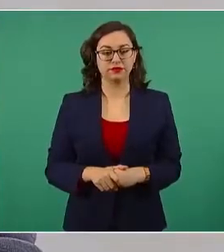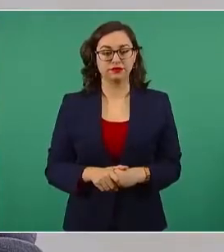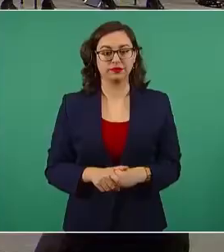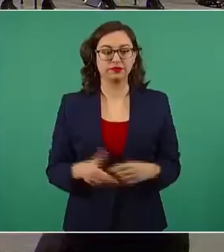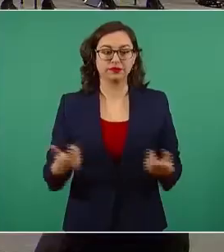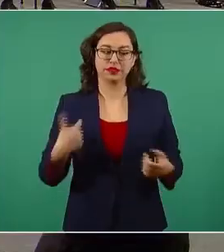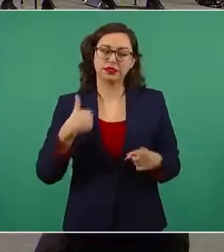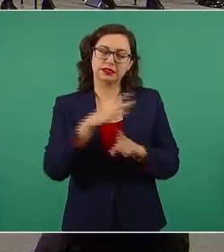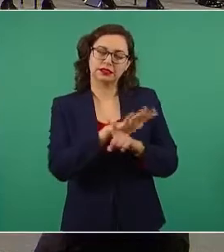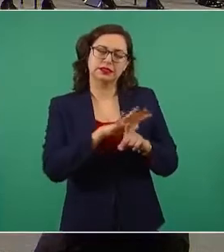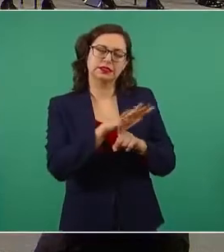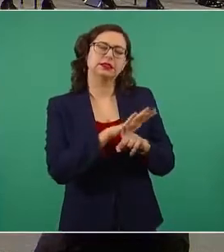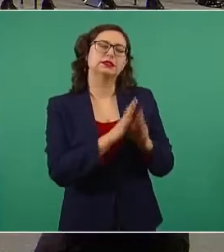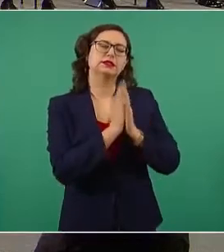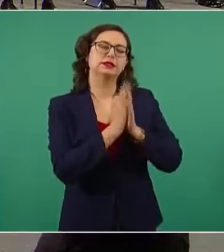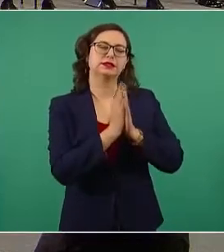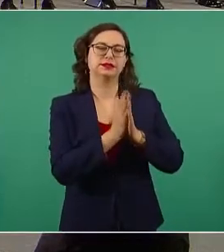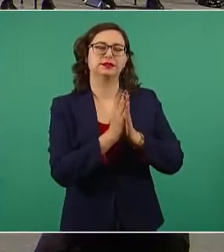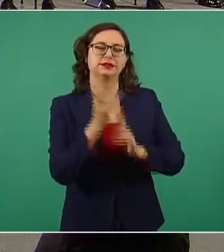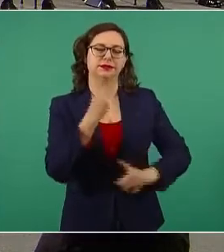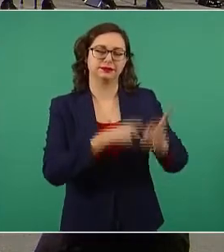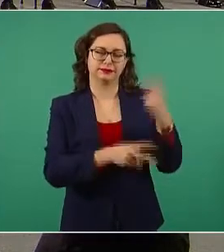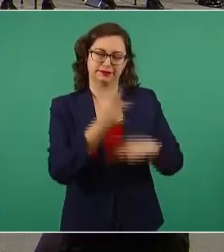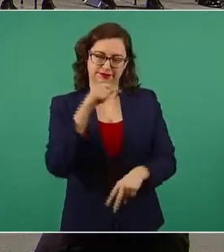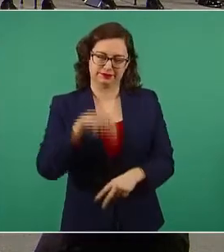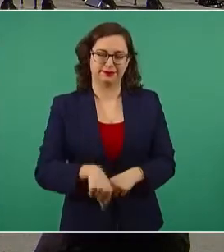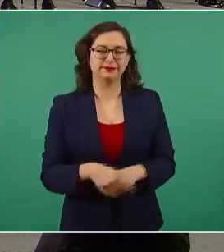Lo convencimos para que